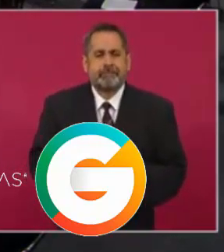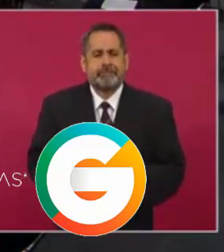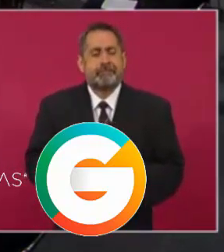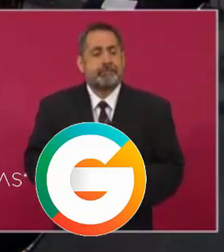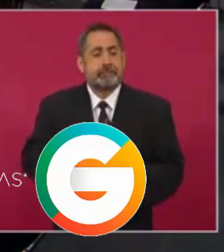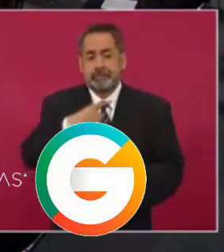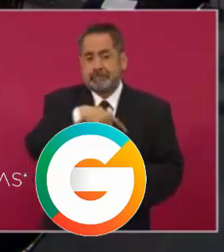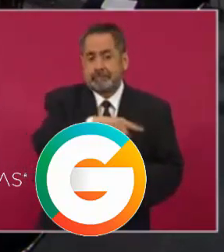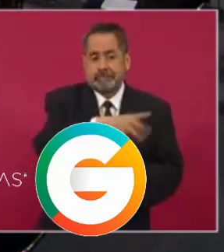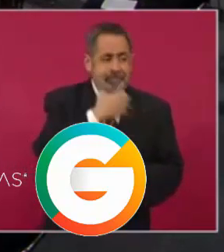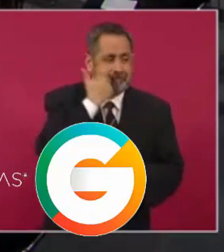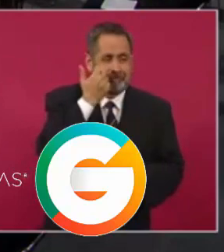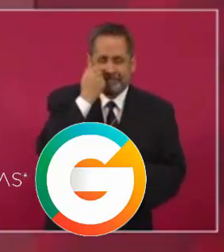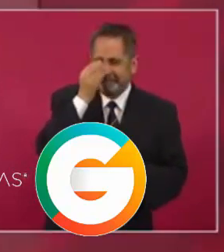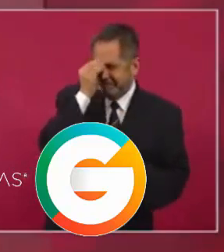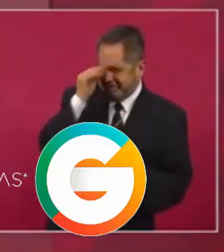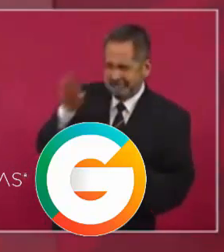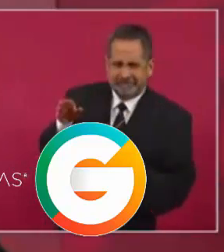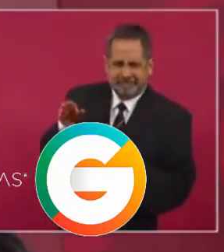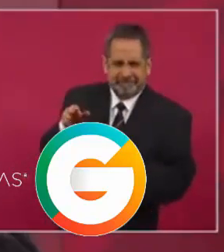queriendo